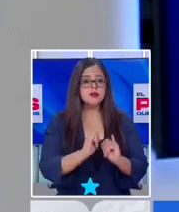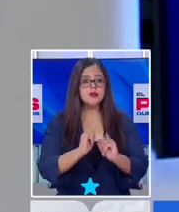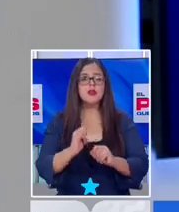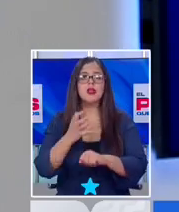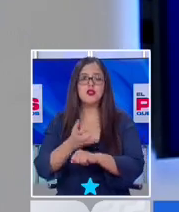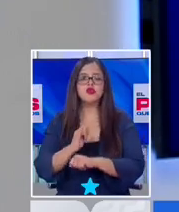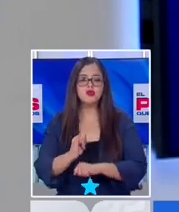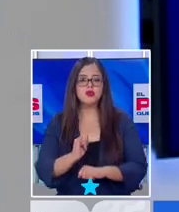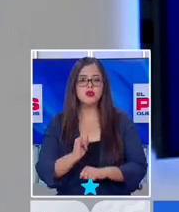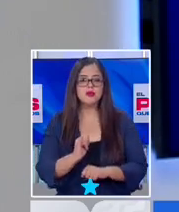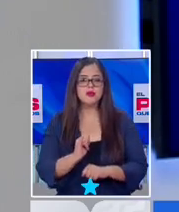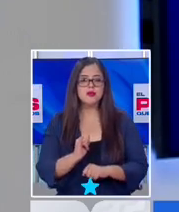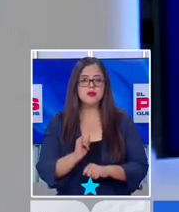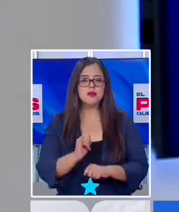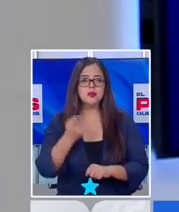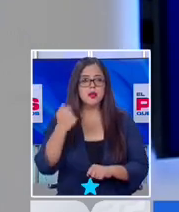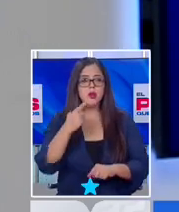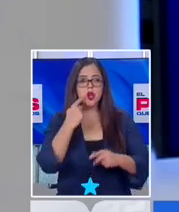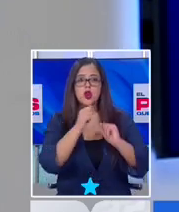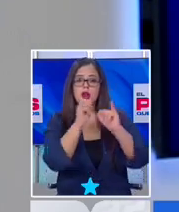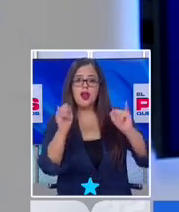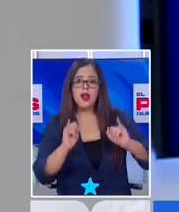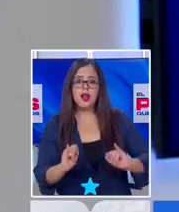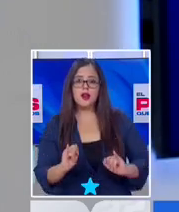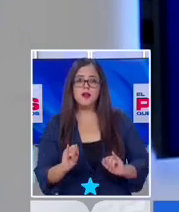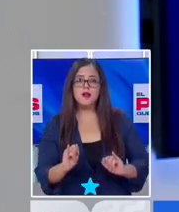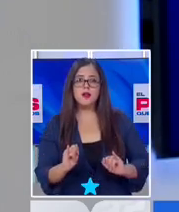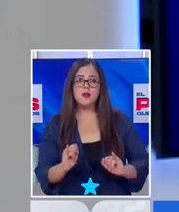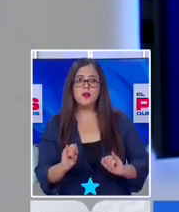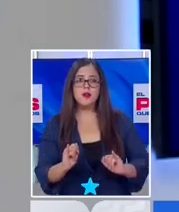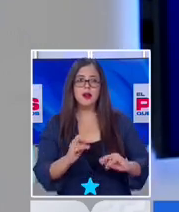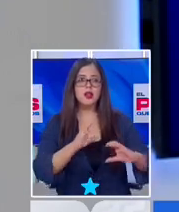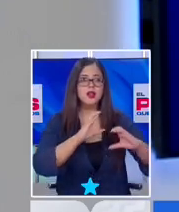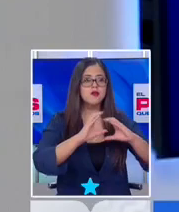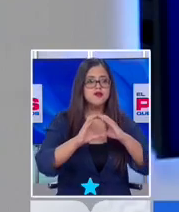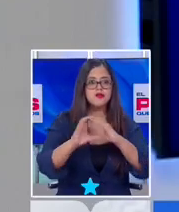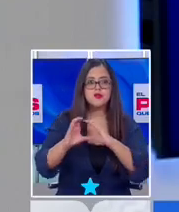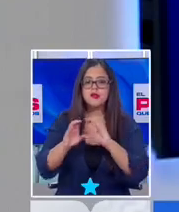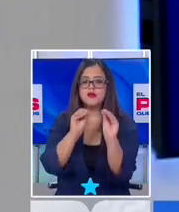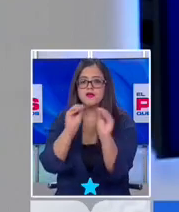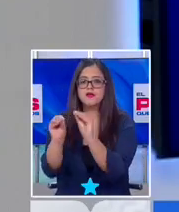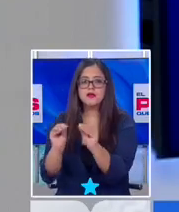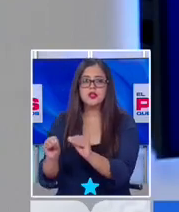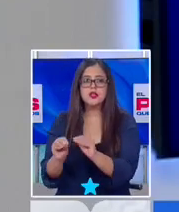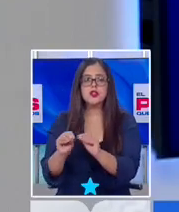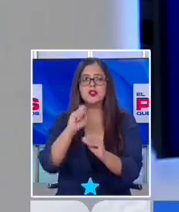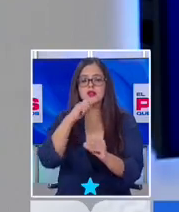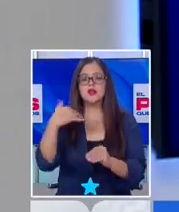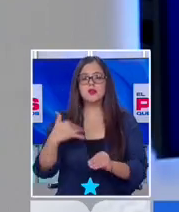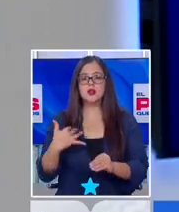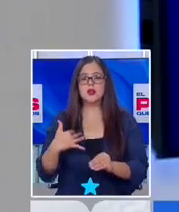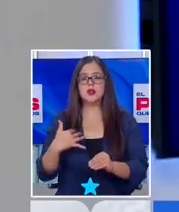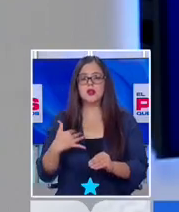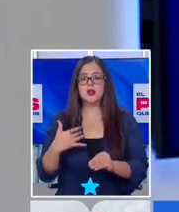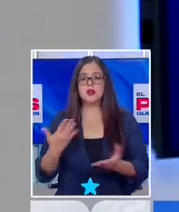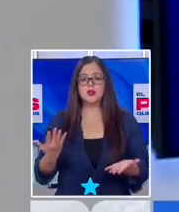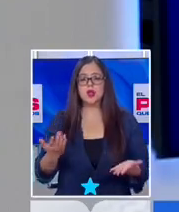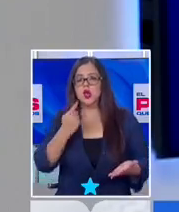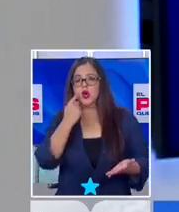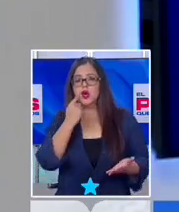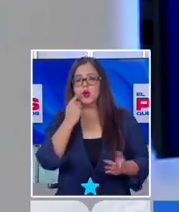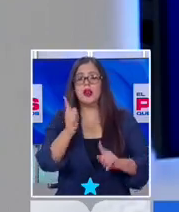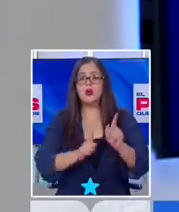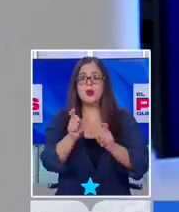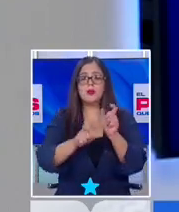creo que la forma así en que se va a comunicar de ahora en adelante es muy muy importante porque hay